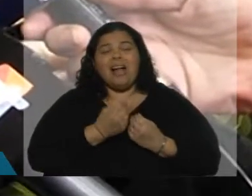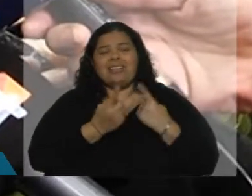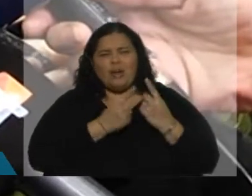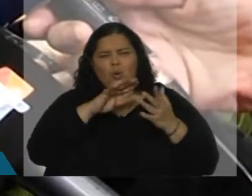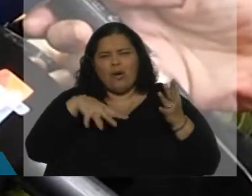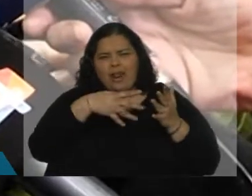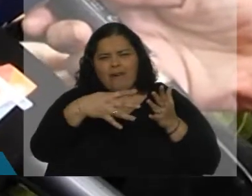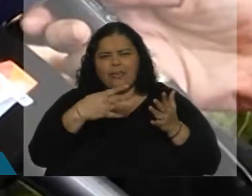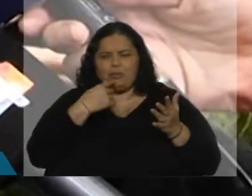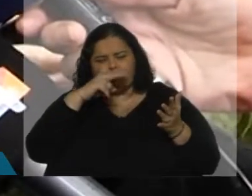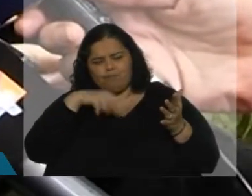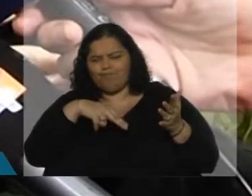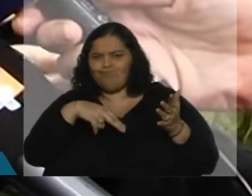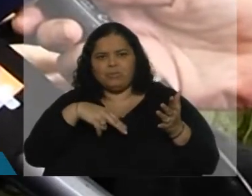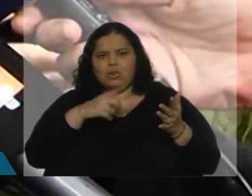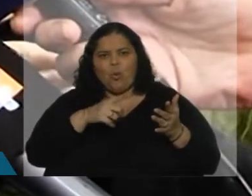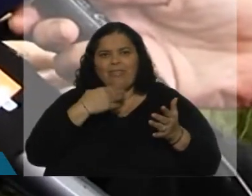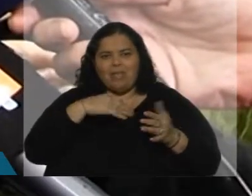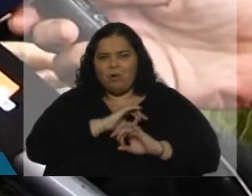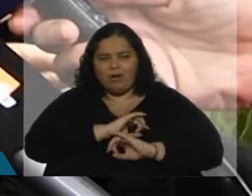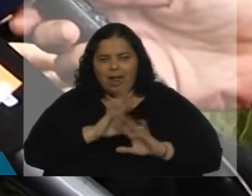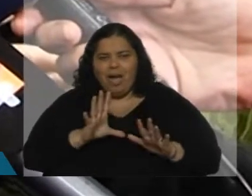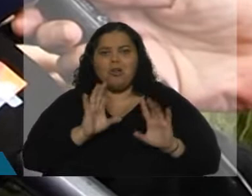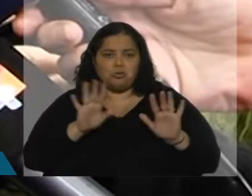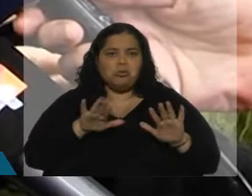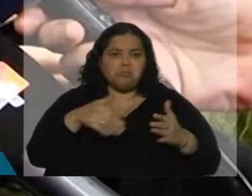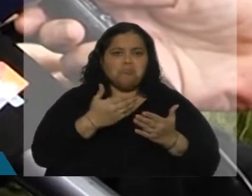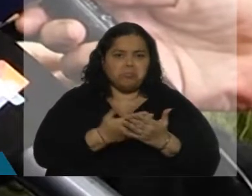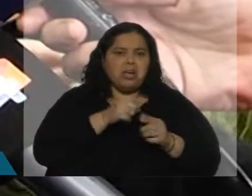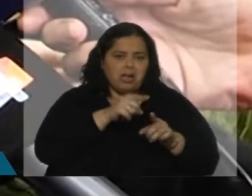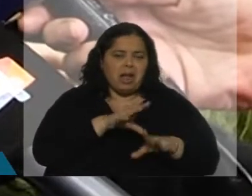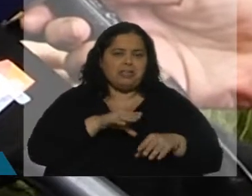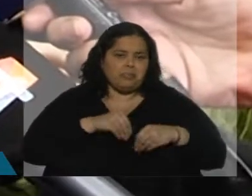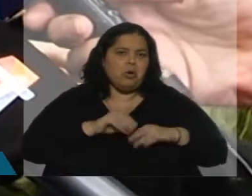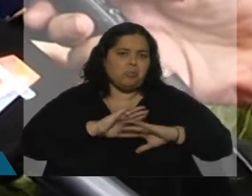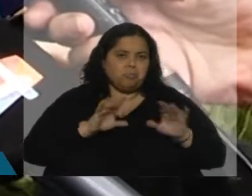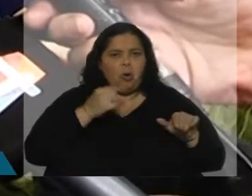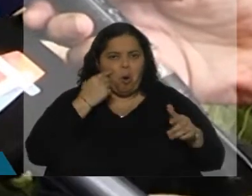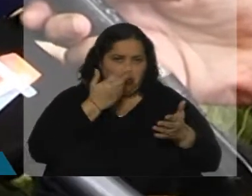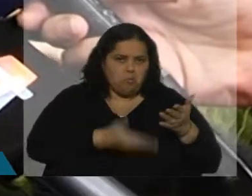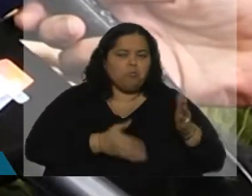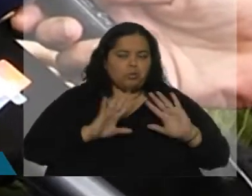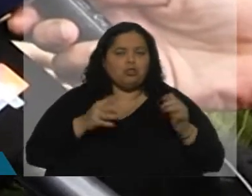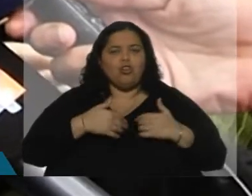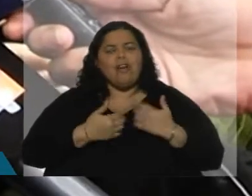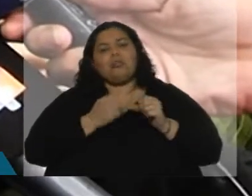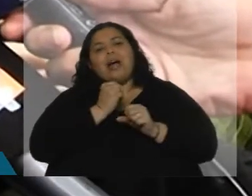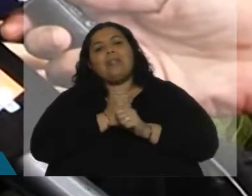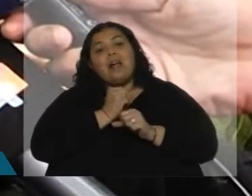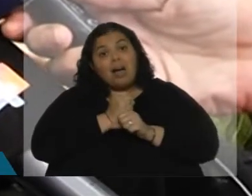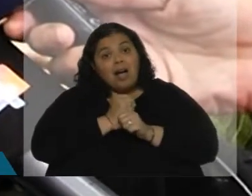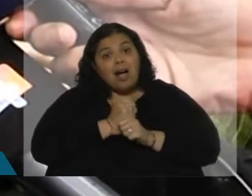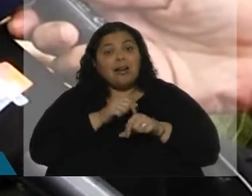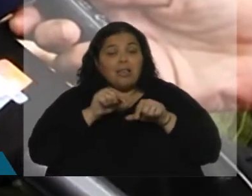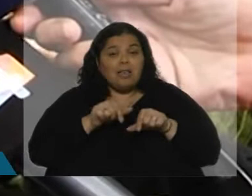estaban bien se lo planteamos así se nos hace todo por parte de the sun line que el gran de esta manera y que bueno nosotros vamos a trabajar también sobre